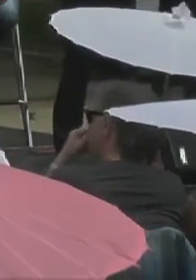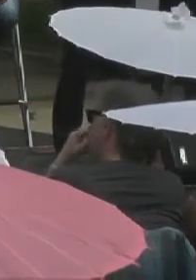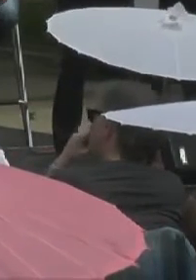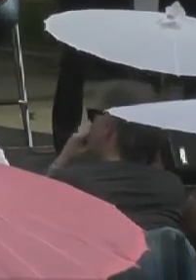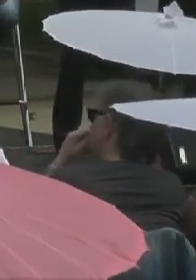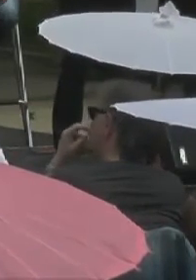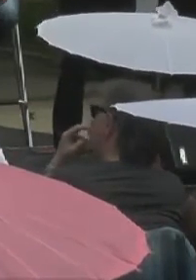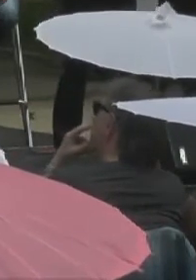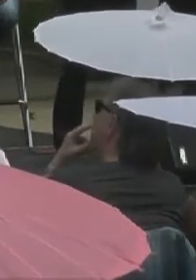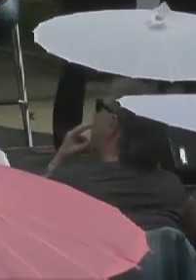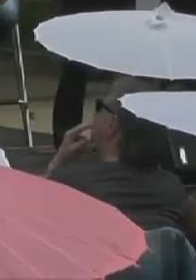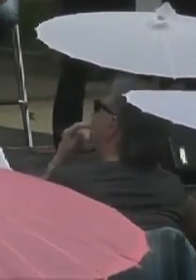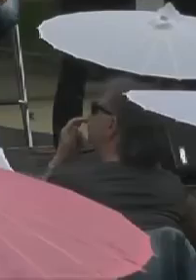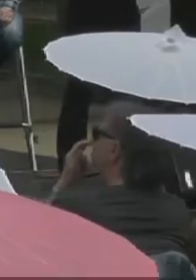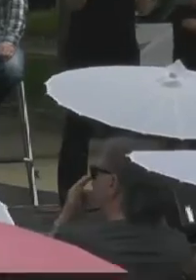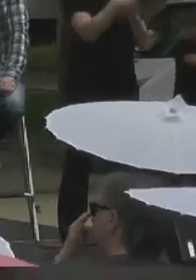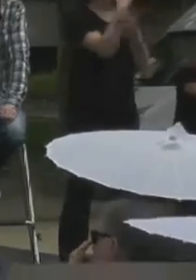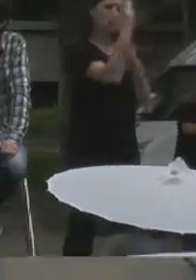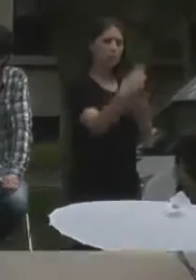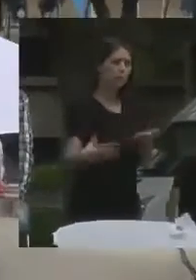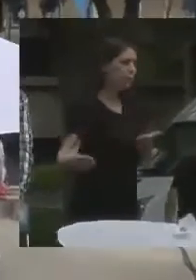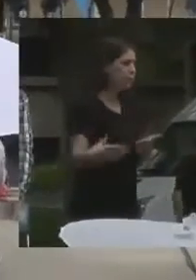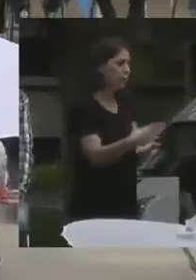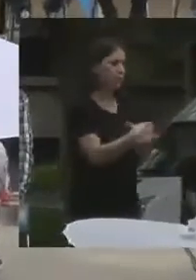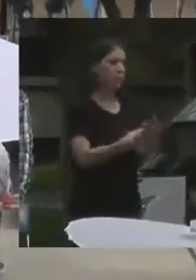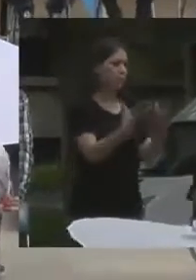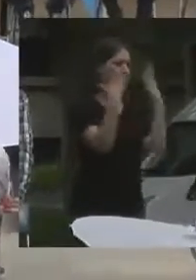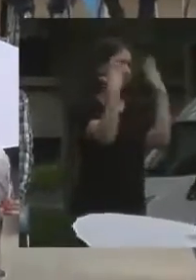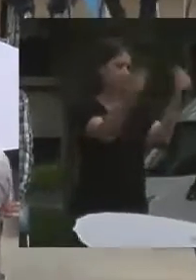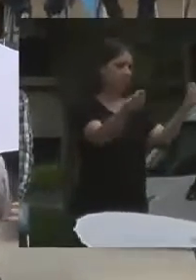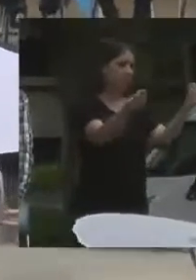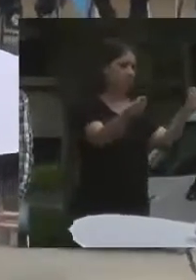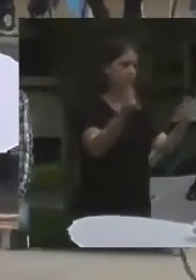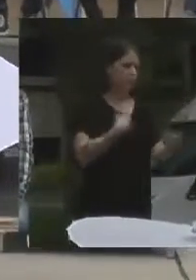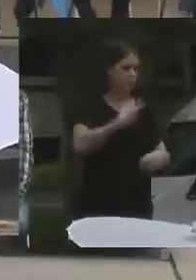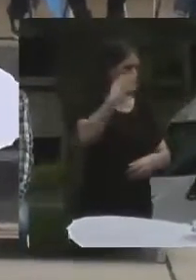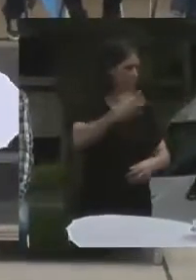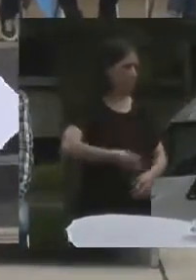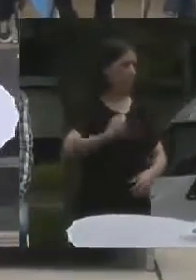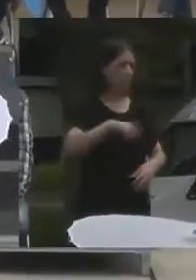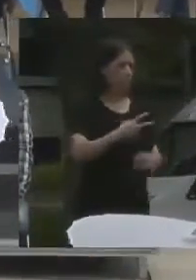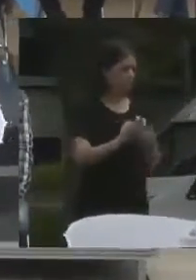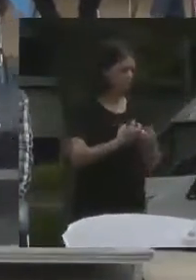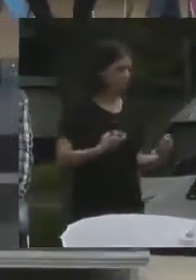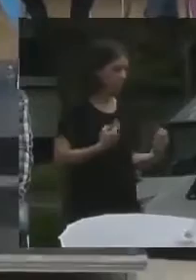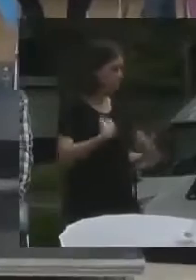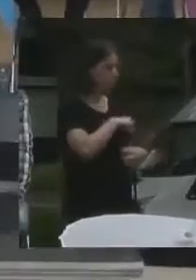Pero hai unha cousa que penso que calquera pode entender. Eu estou segura de que todos que estamos aquí sentados e as que estamos aquí